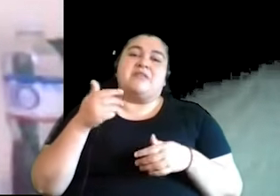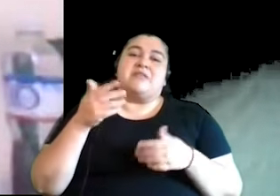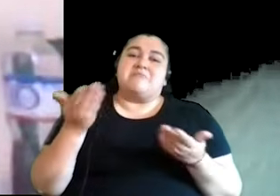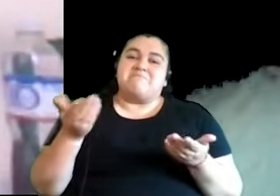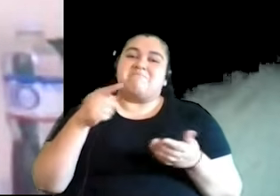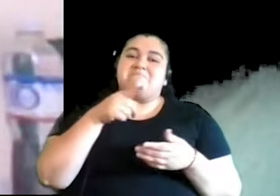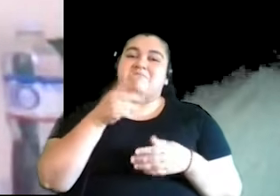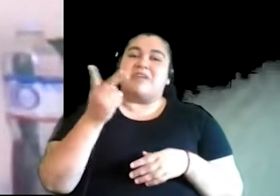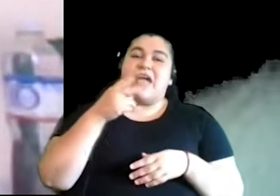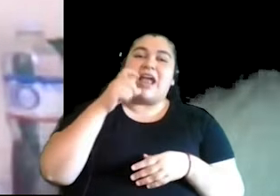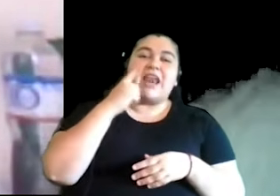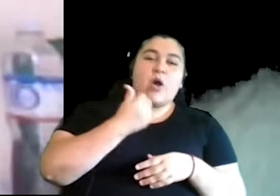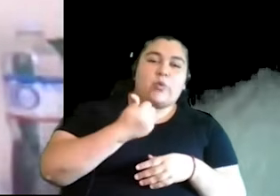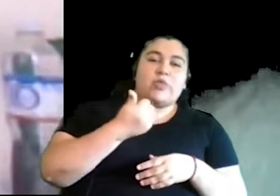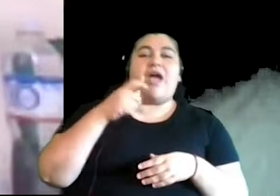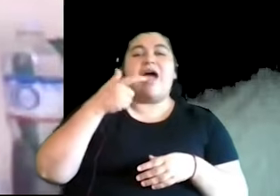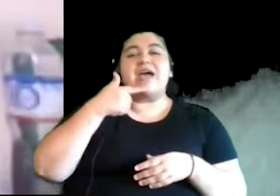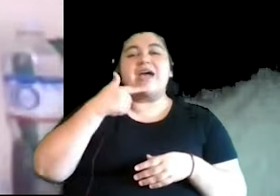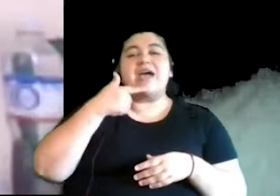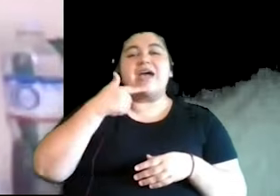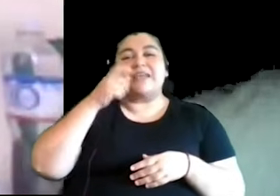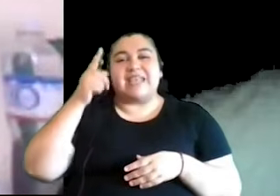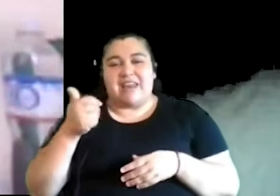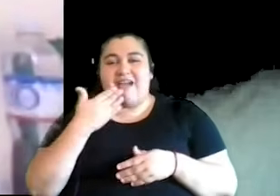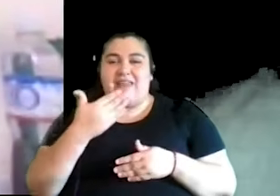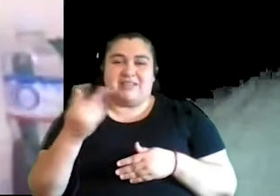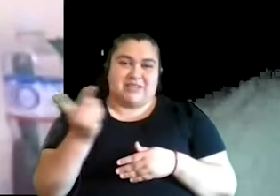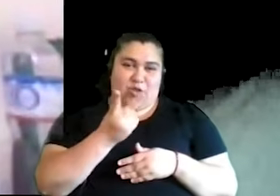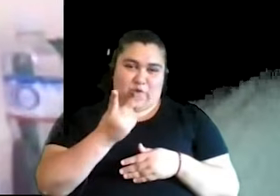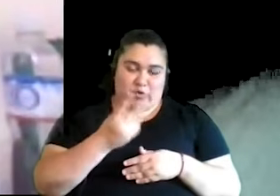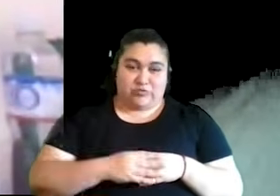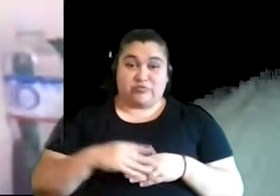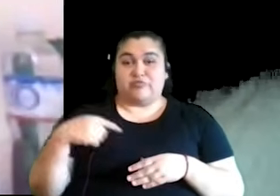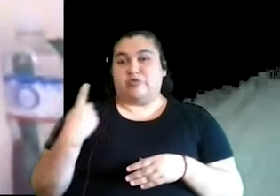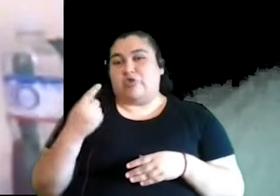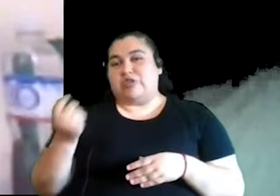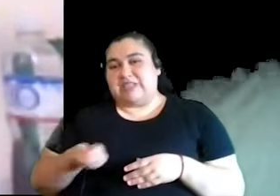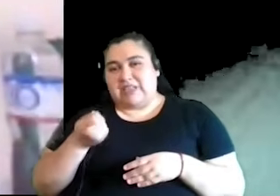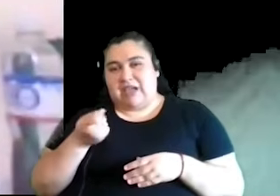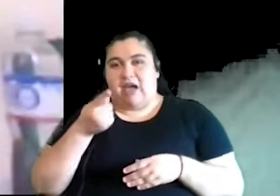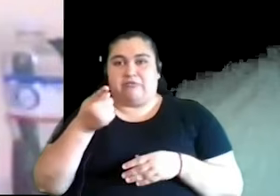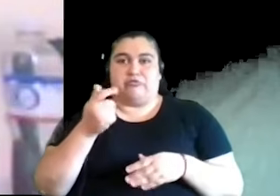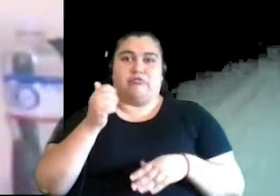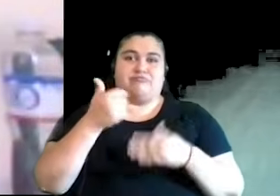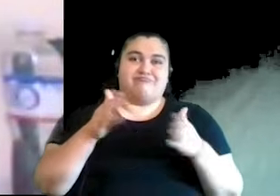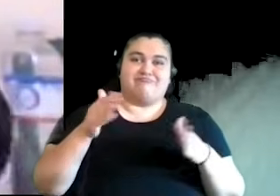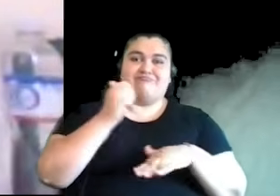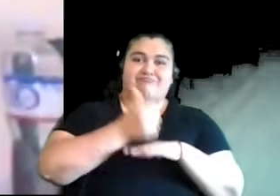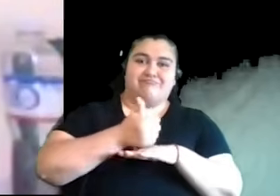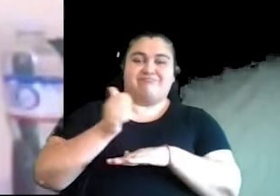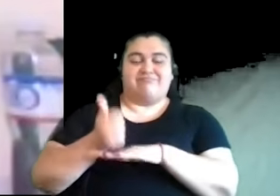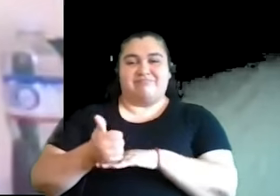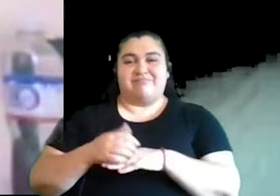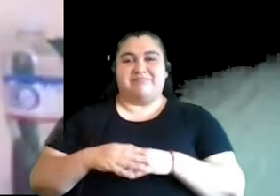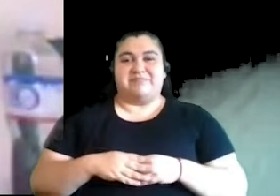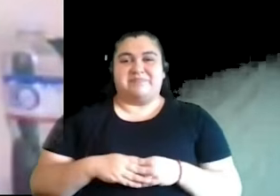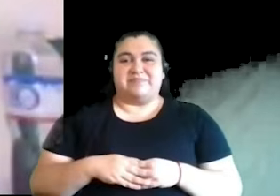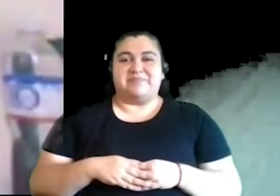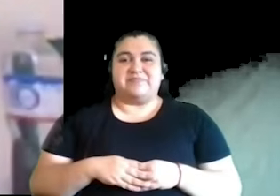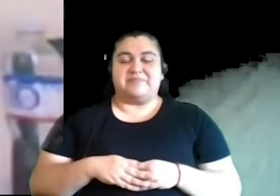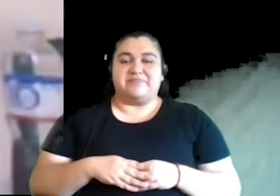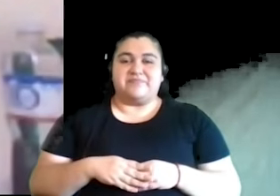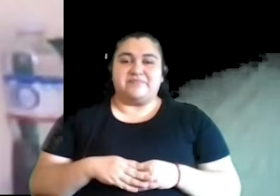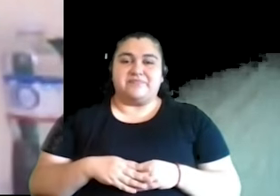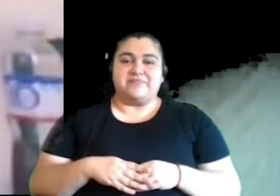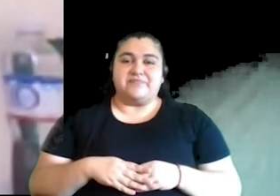como a Claudia, agradecerles desde el sindicato por su buena predisposición para dar estas charlas.